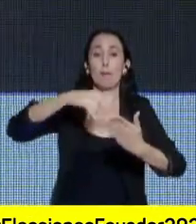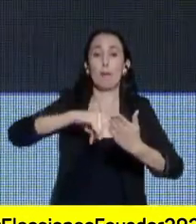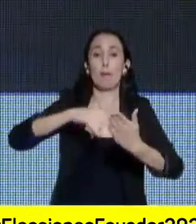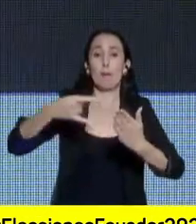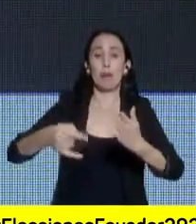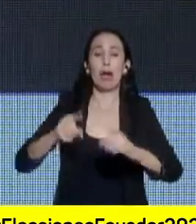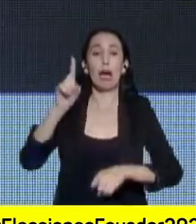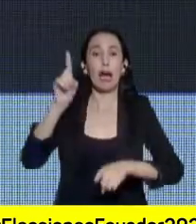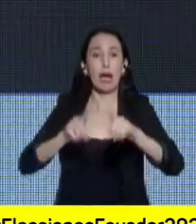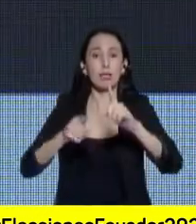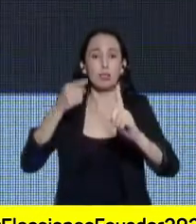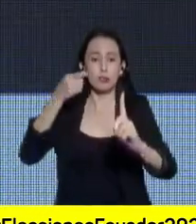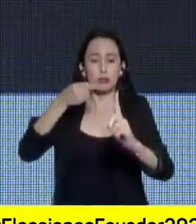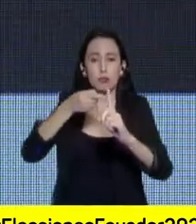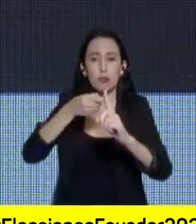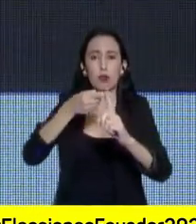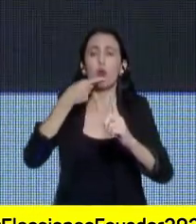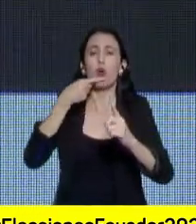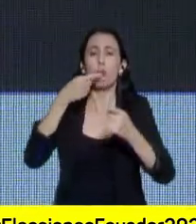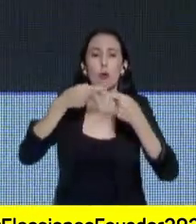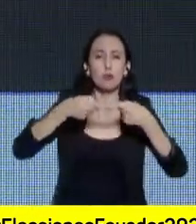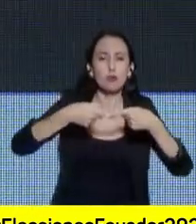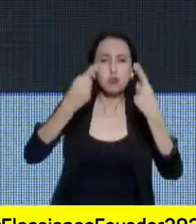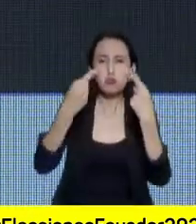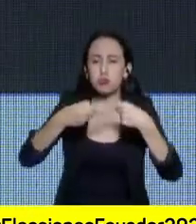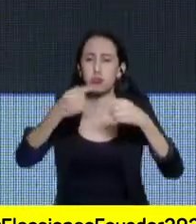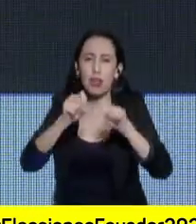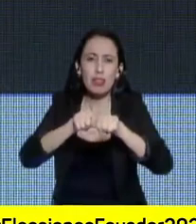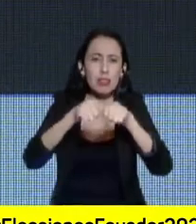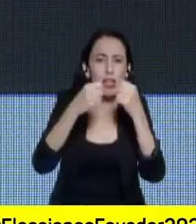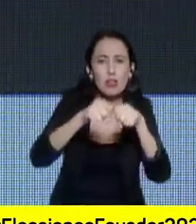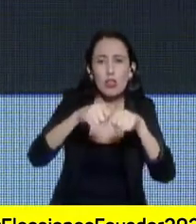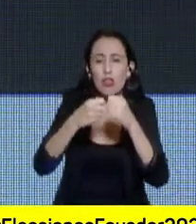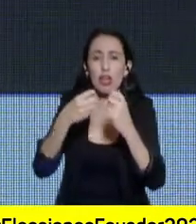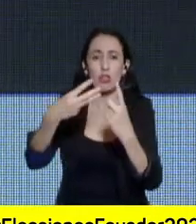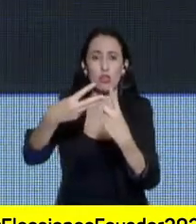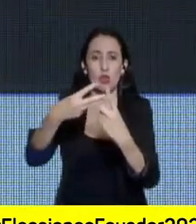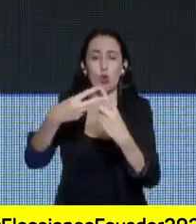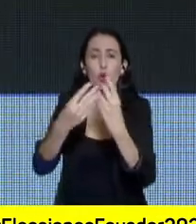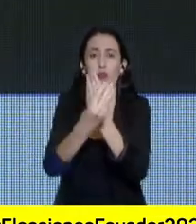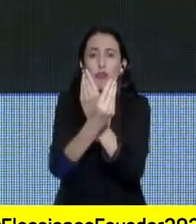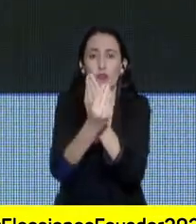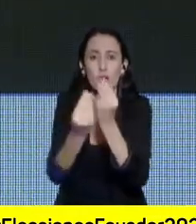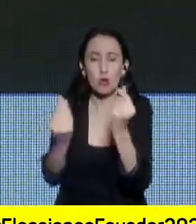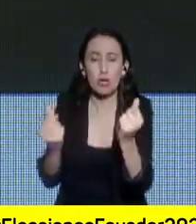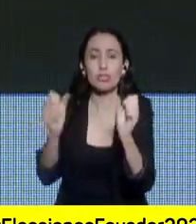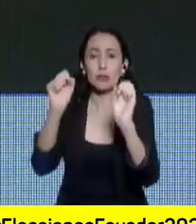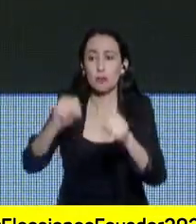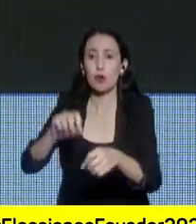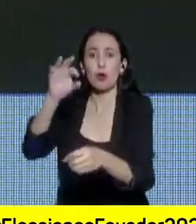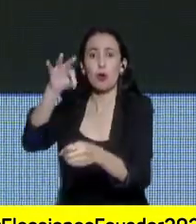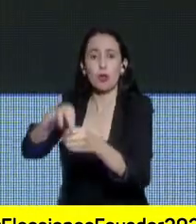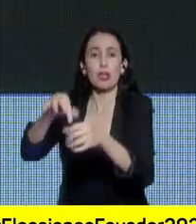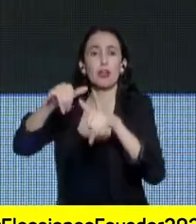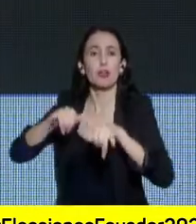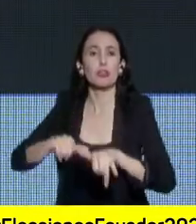sufrió ataques cibernéticos que afectaron la fluidez para acceder a la votación.